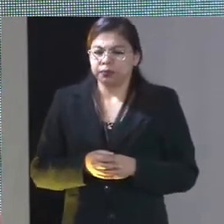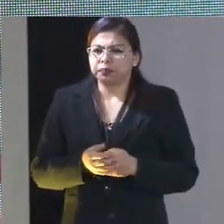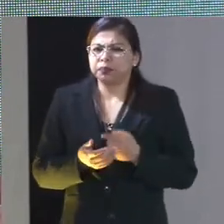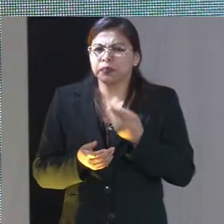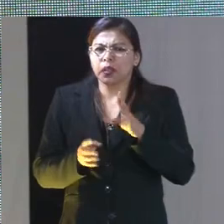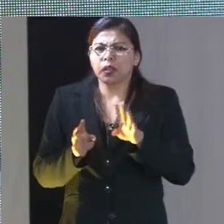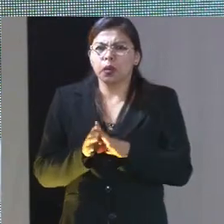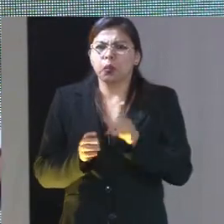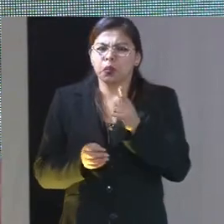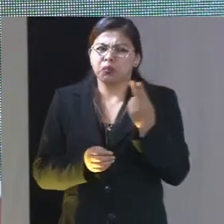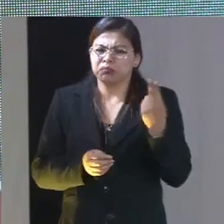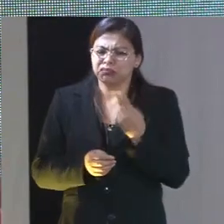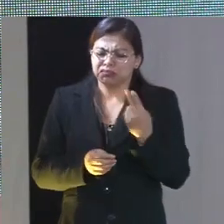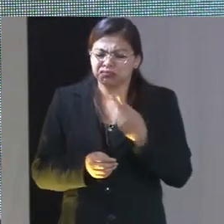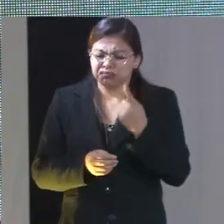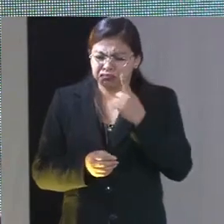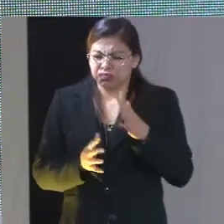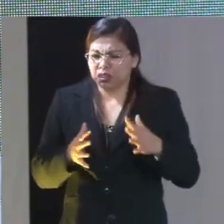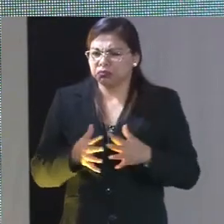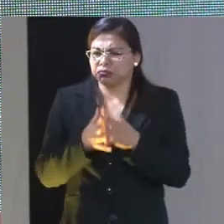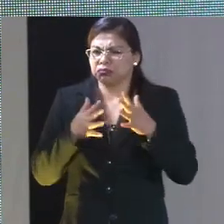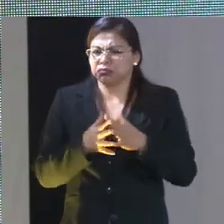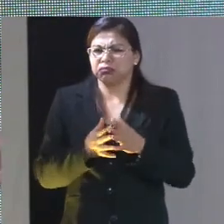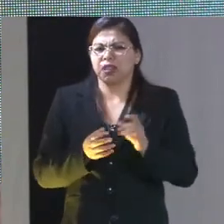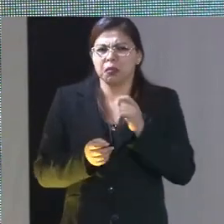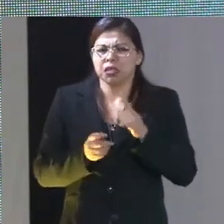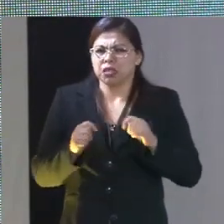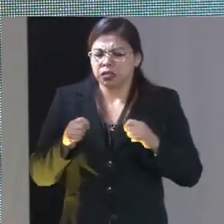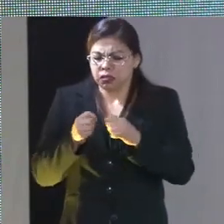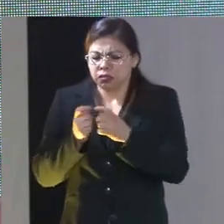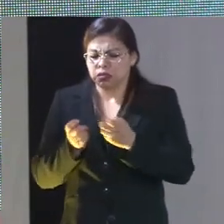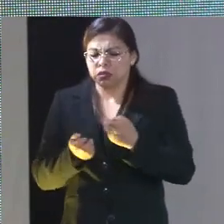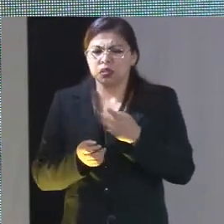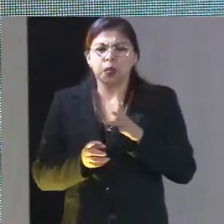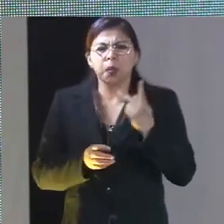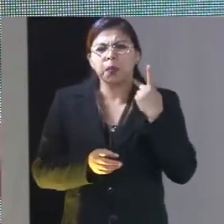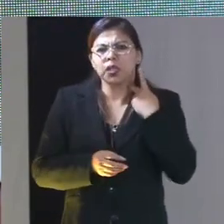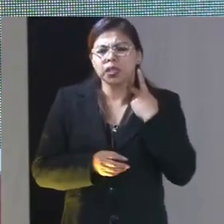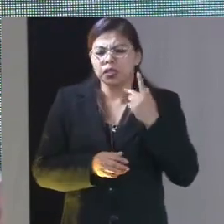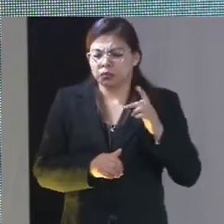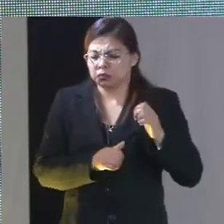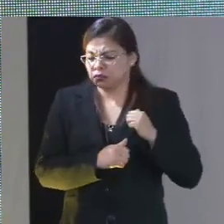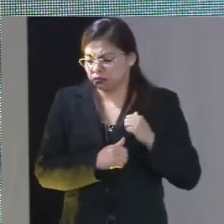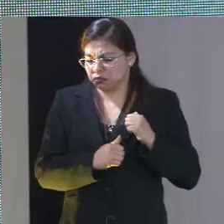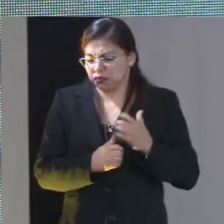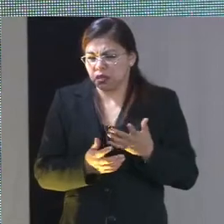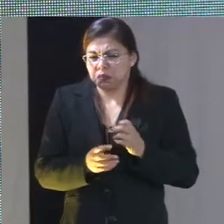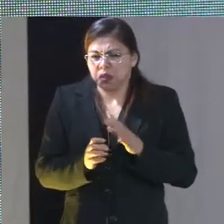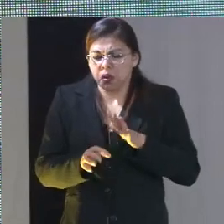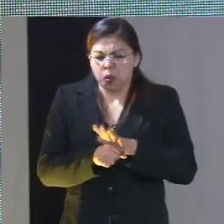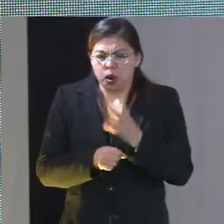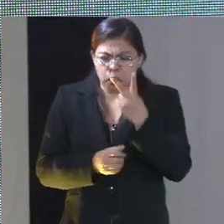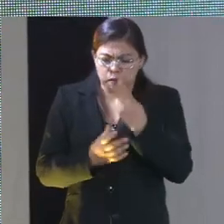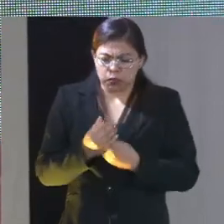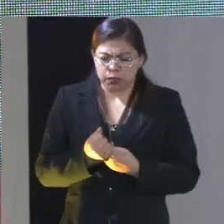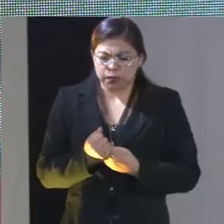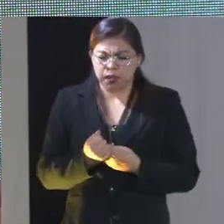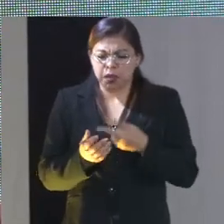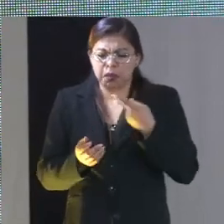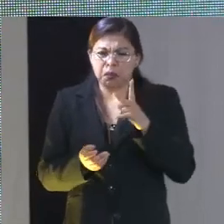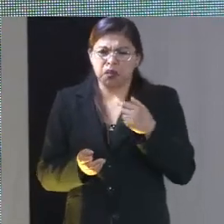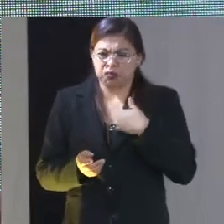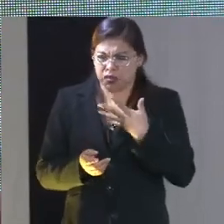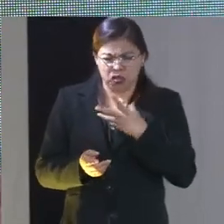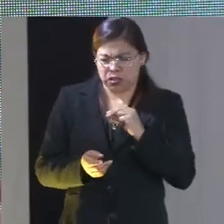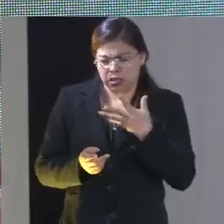Tampoco obvio la necesidad de estudiar la batalla por Tenochtitlan como un evento sociopolítico y militar, las dos cosas las hace Pedro, pero no me cabe